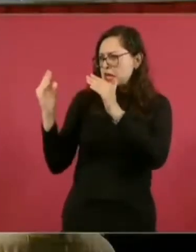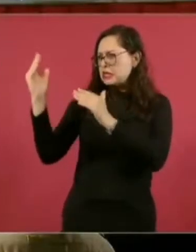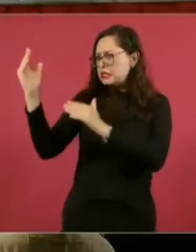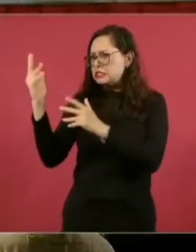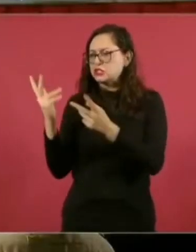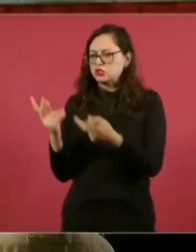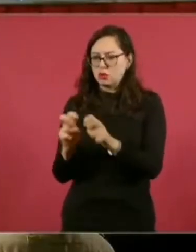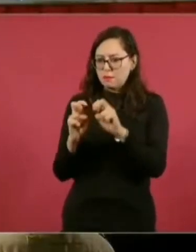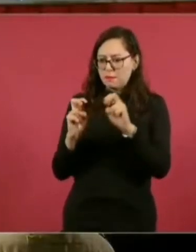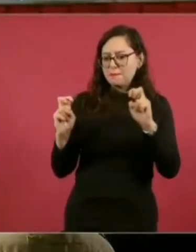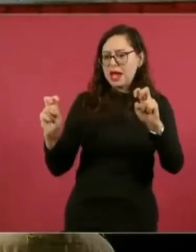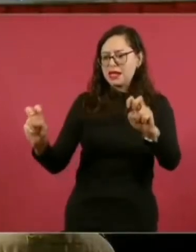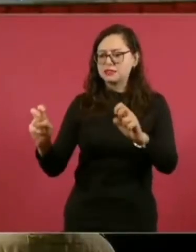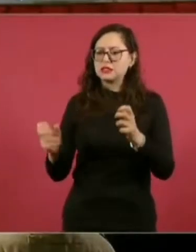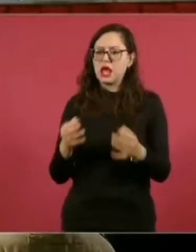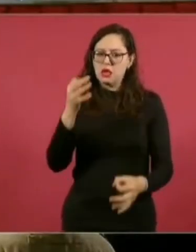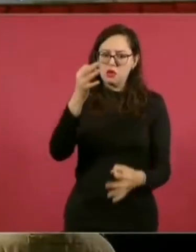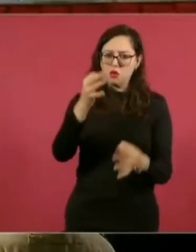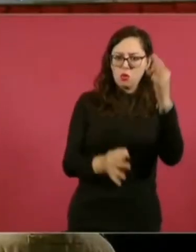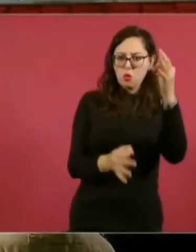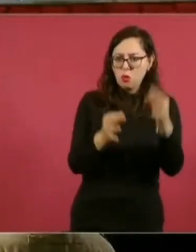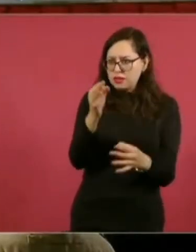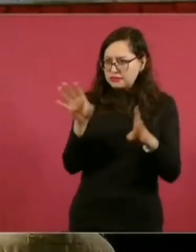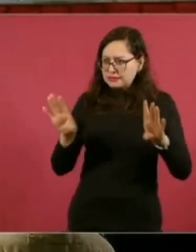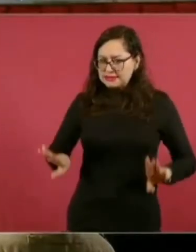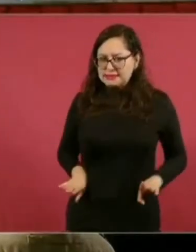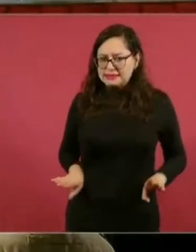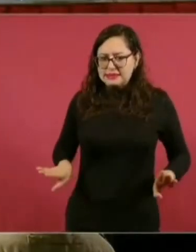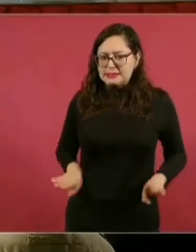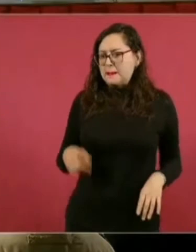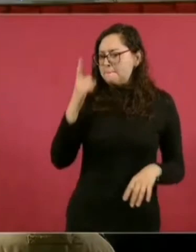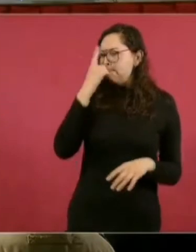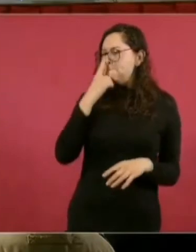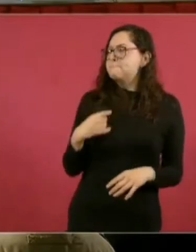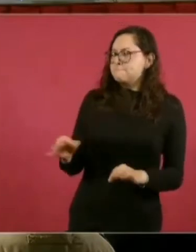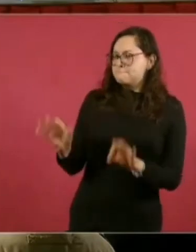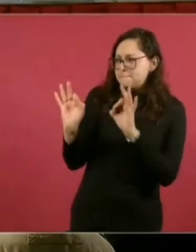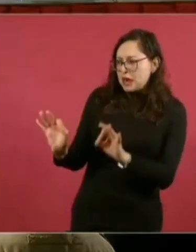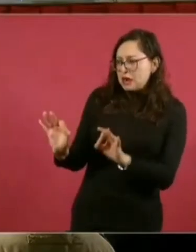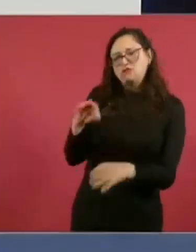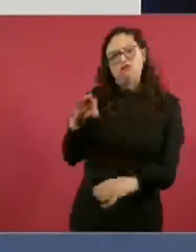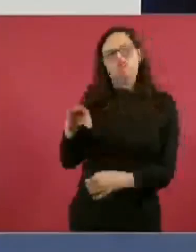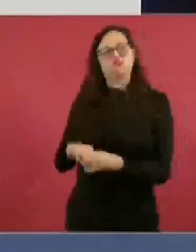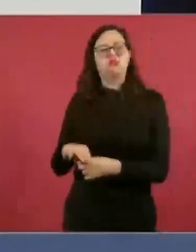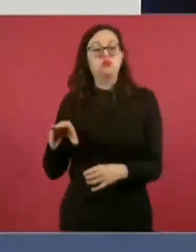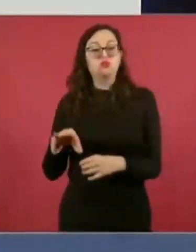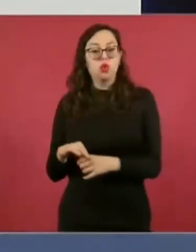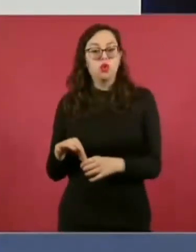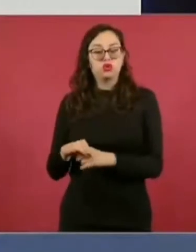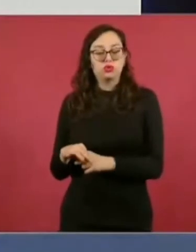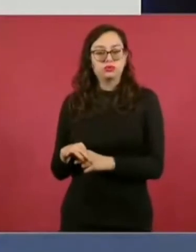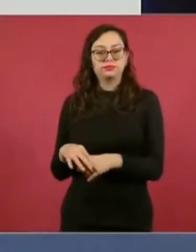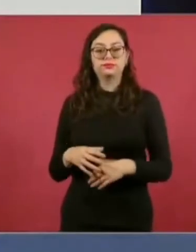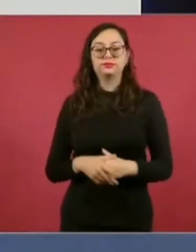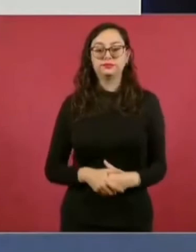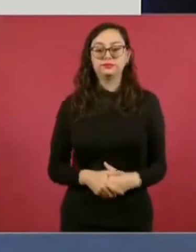Corte, magistrados y jueces en su caso. Adelante.